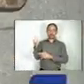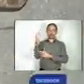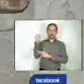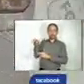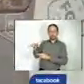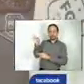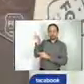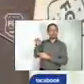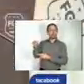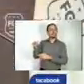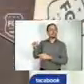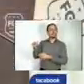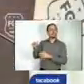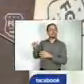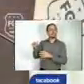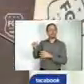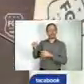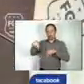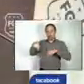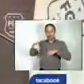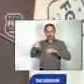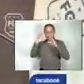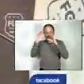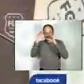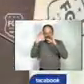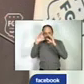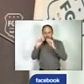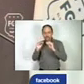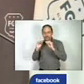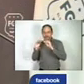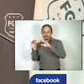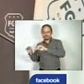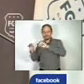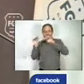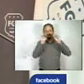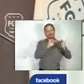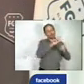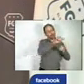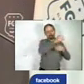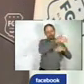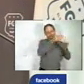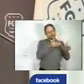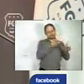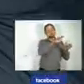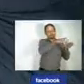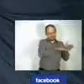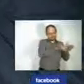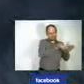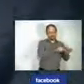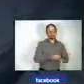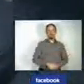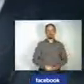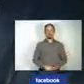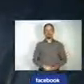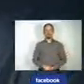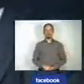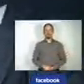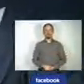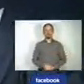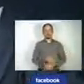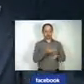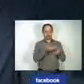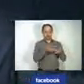que será trasladado esta misma noche hacia el interior de un hangar. En cuanto a los